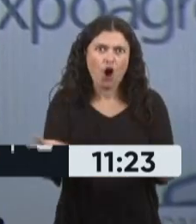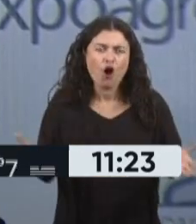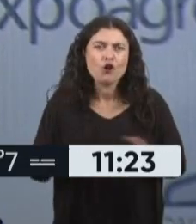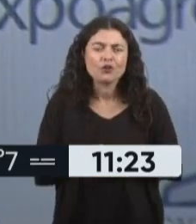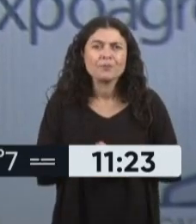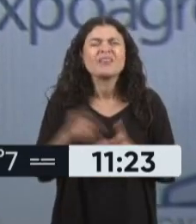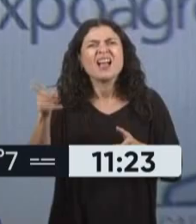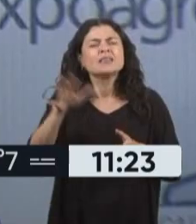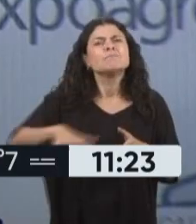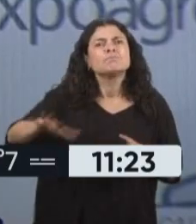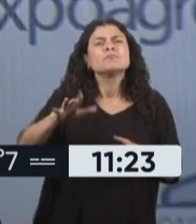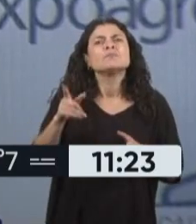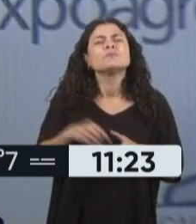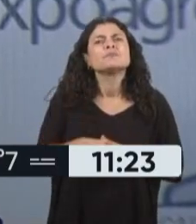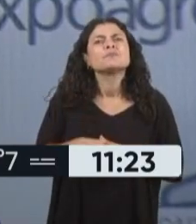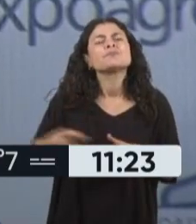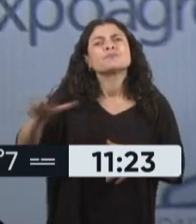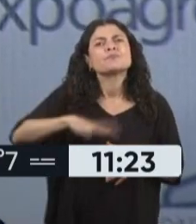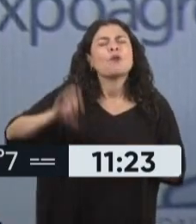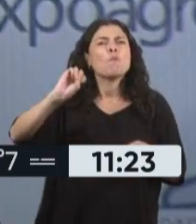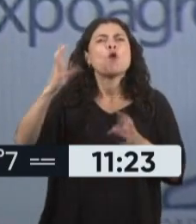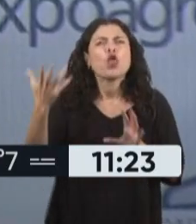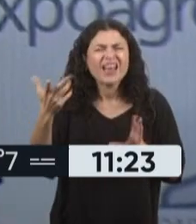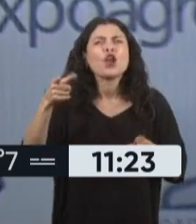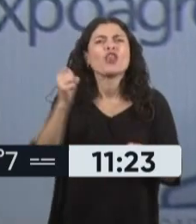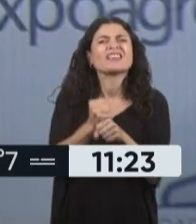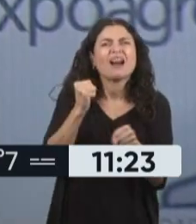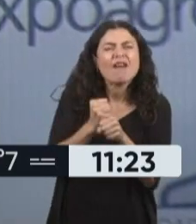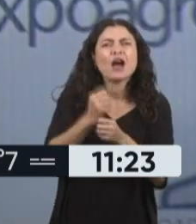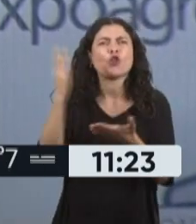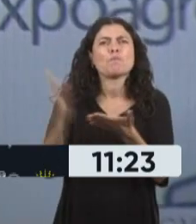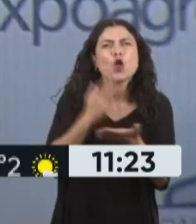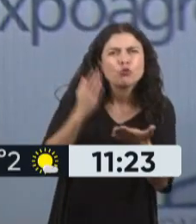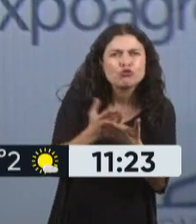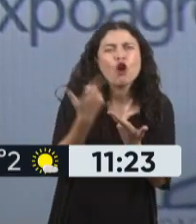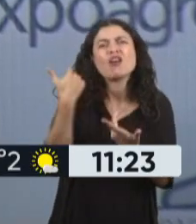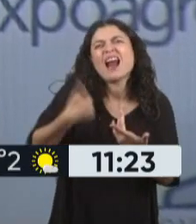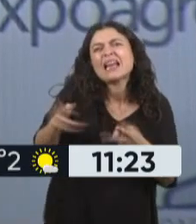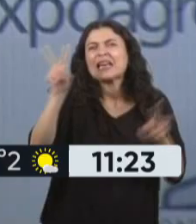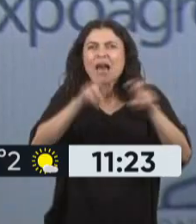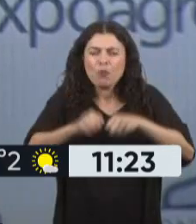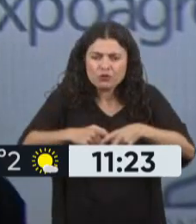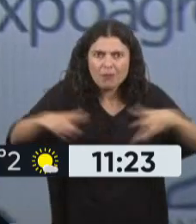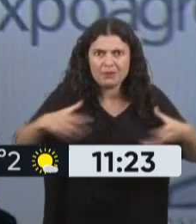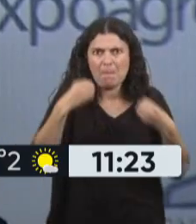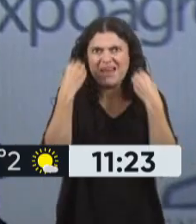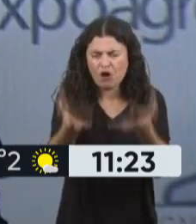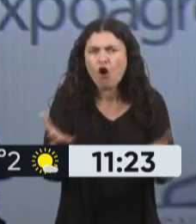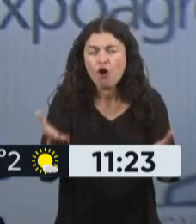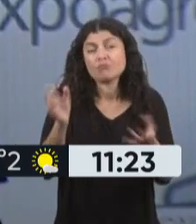a uno de los pilares de lo que es nuestro modelo, digamos, de expansión. Así es que eso también,